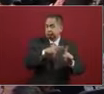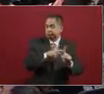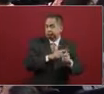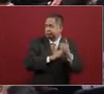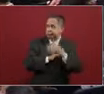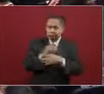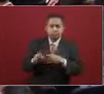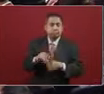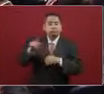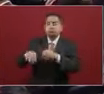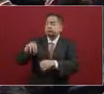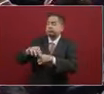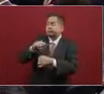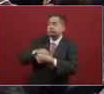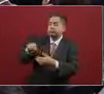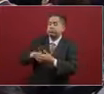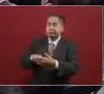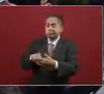Pasando la elección,